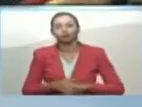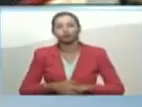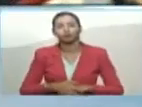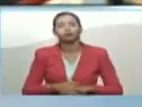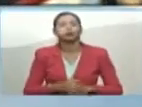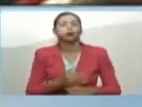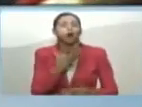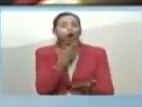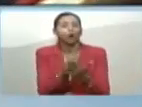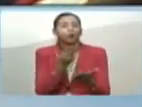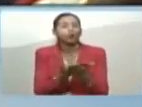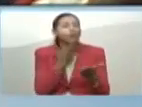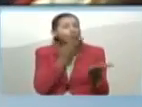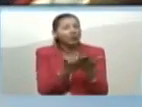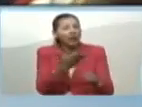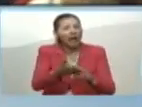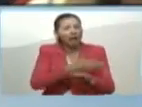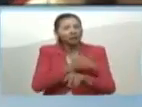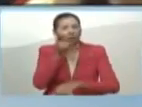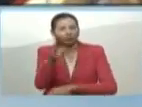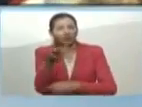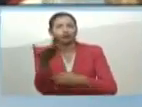esos planteamientos. Lo otro,